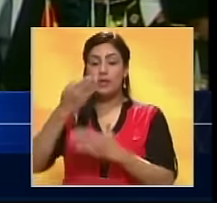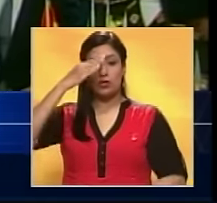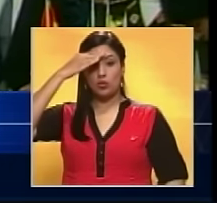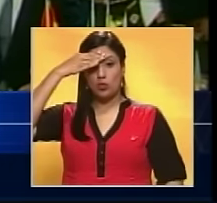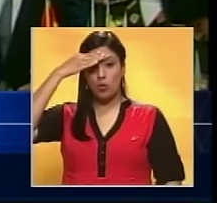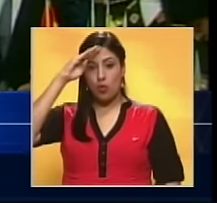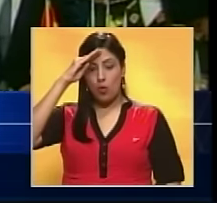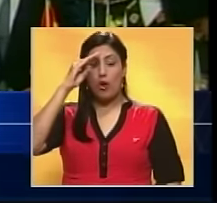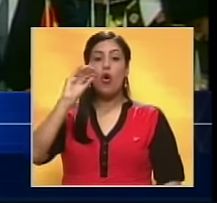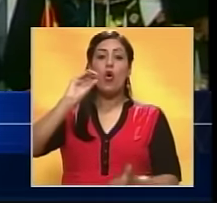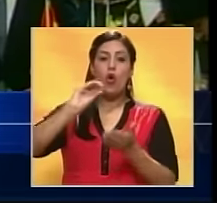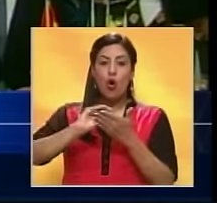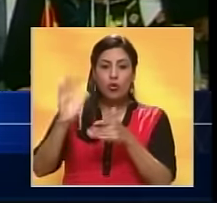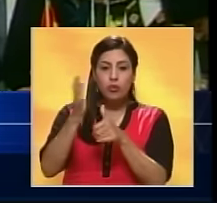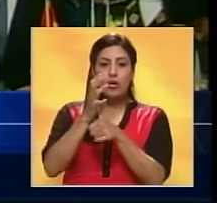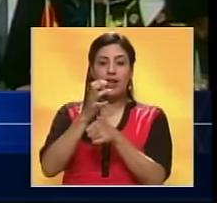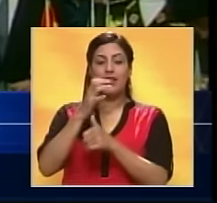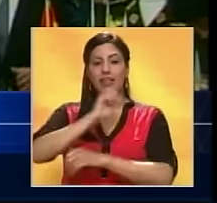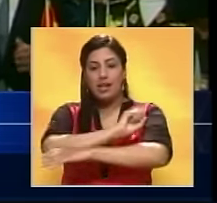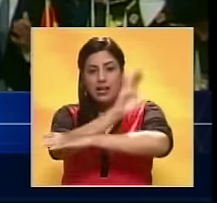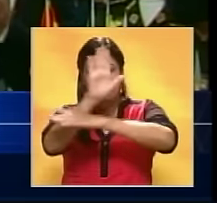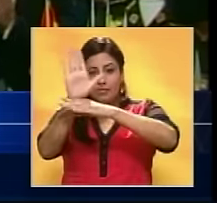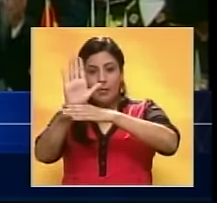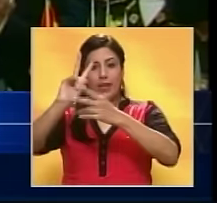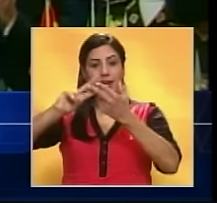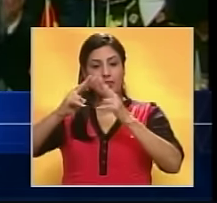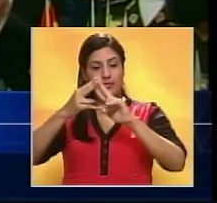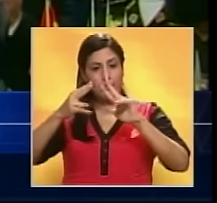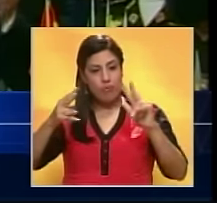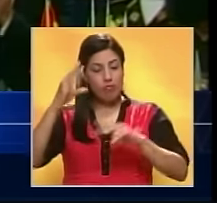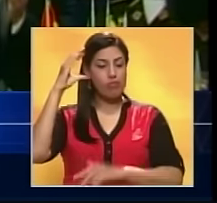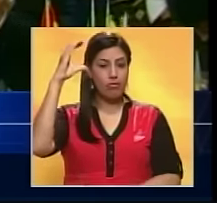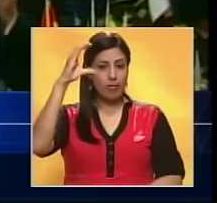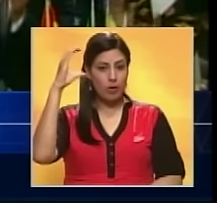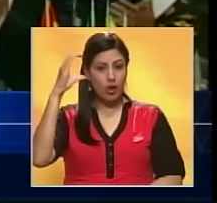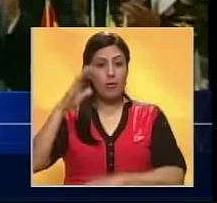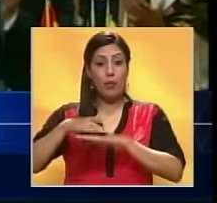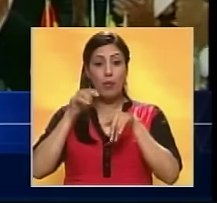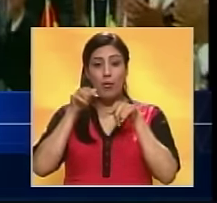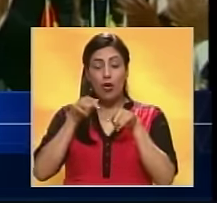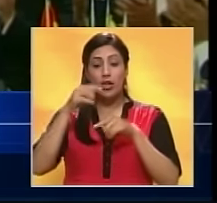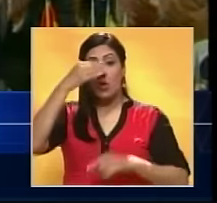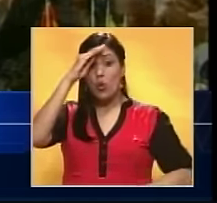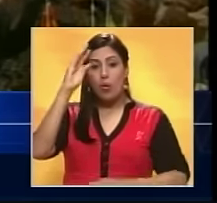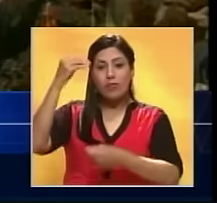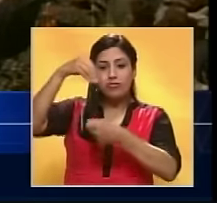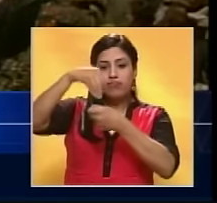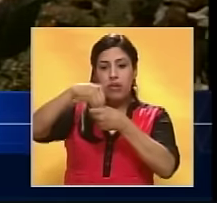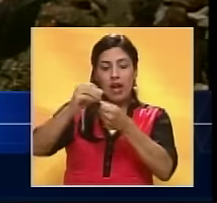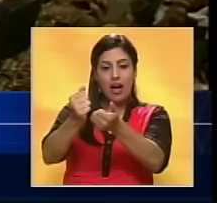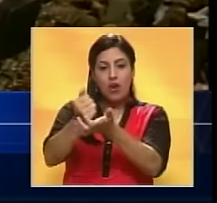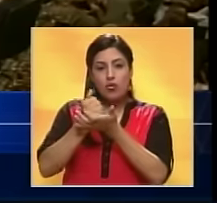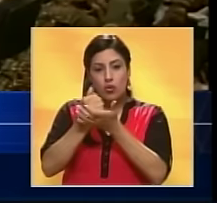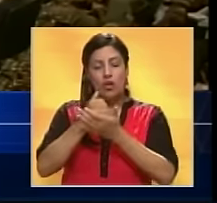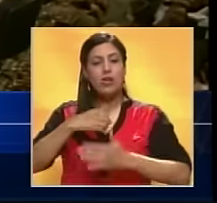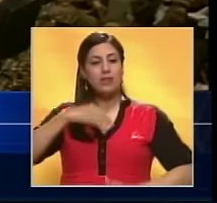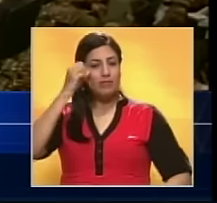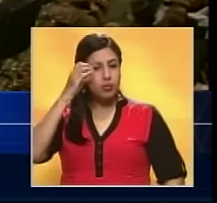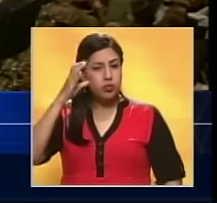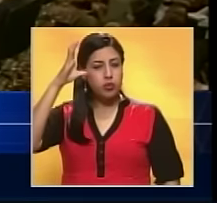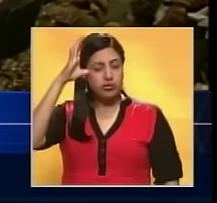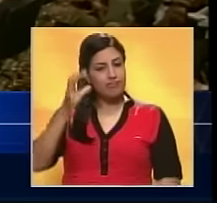Cuba, otro logro del ALBA, la paz en Colombia, porque ahí estuvo Cuba, con su